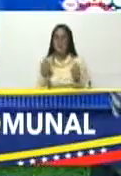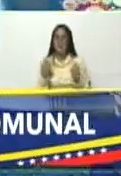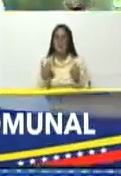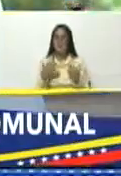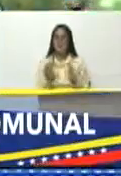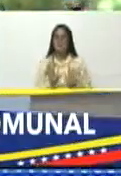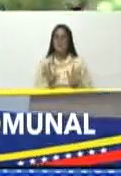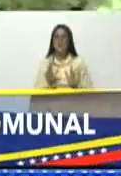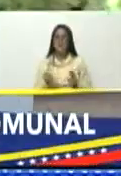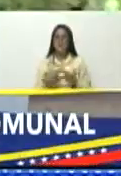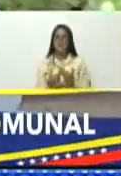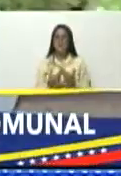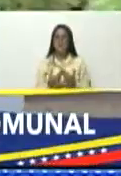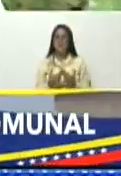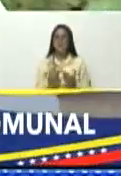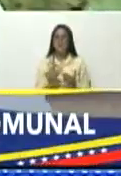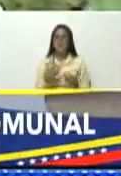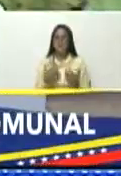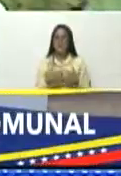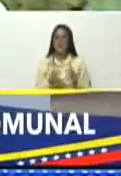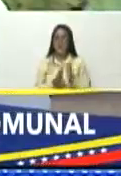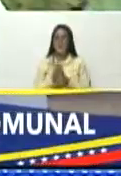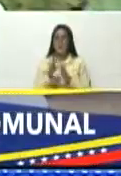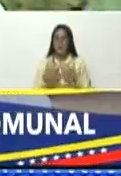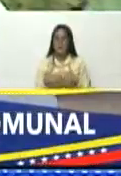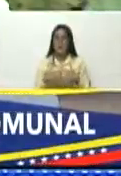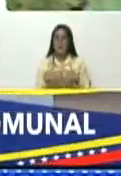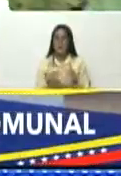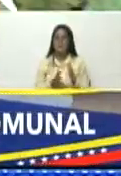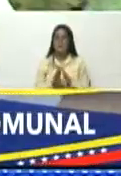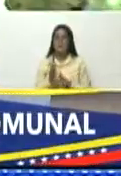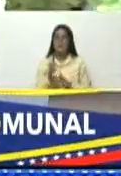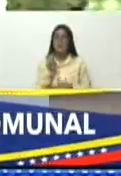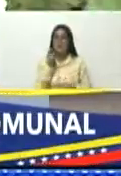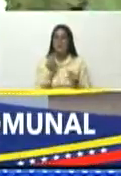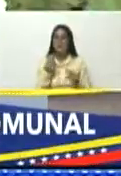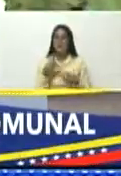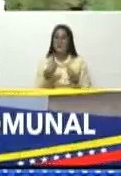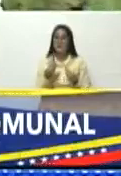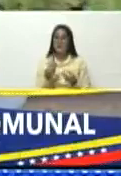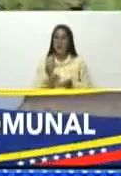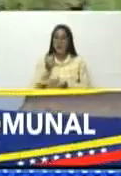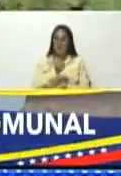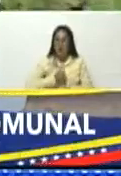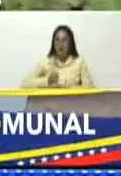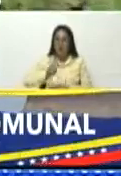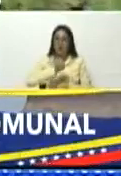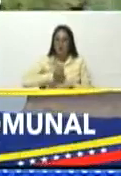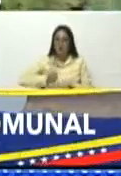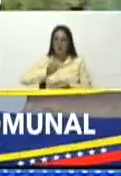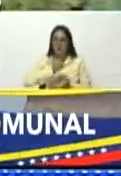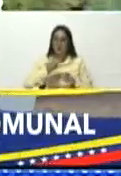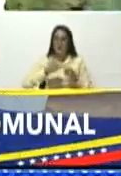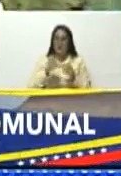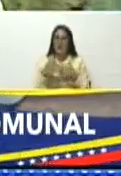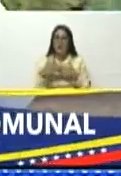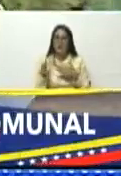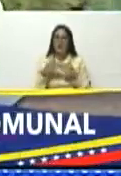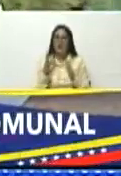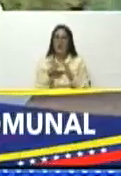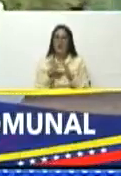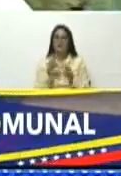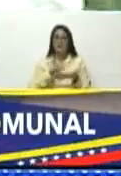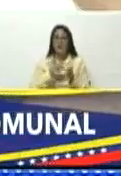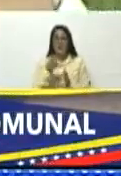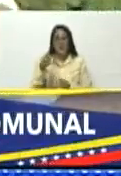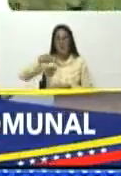vista. Porque un emprendimiento exitoso, pon tú que la gente empieza a hacer tortas y a venderlas en la puerta de su casa, ya eso es